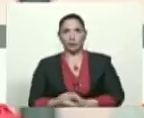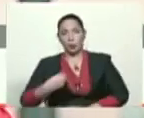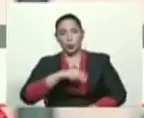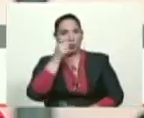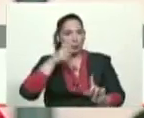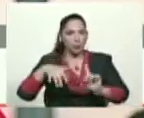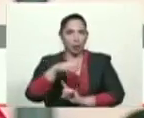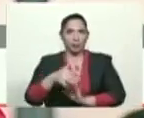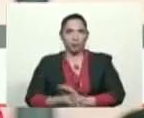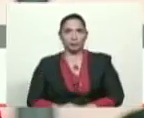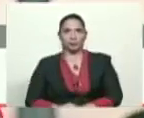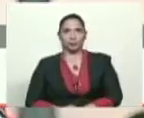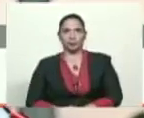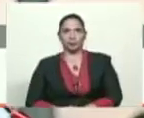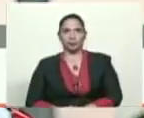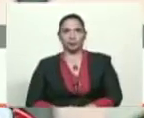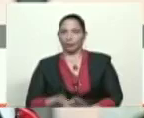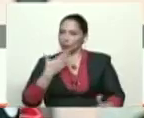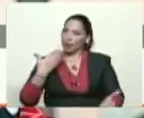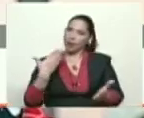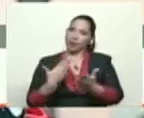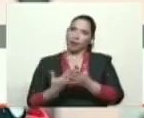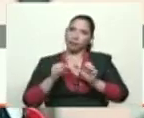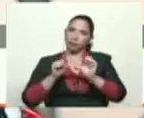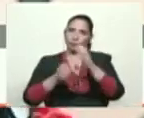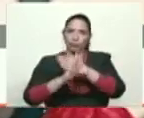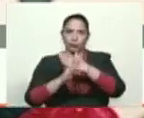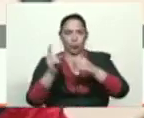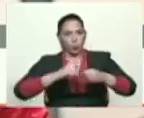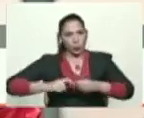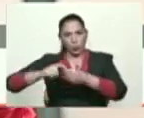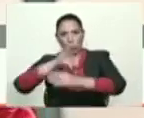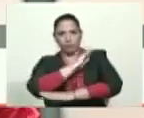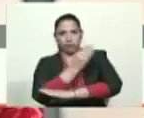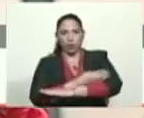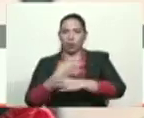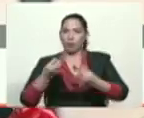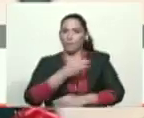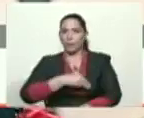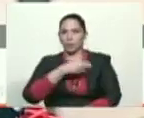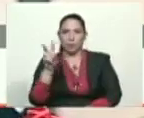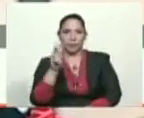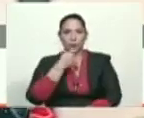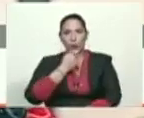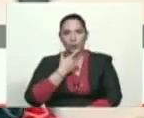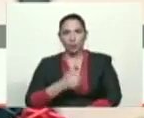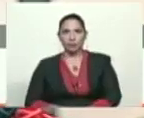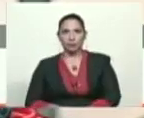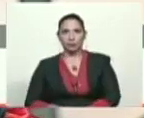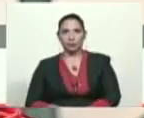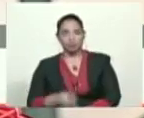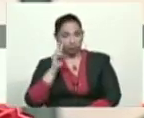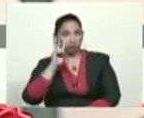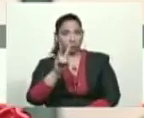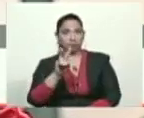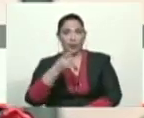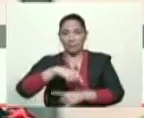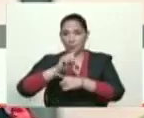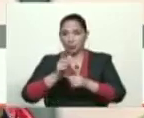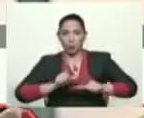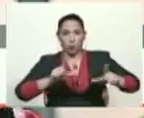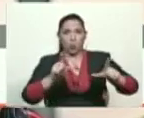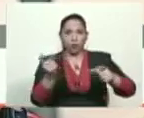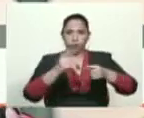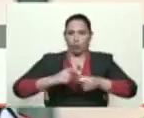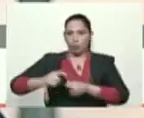pueblo va a agradecer y se incorporar con todas las fuerzas esta misión venezuela bella ahí veíamos en primer lugar la